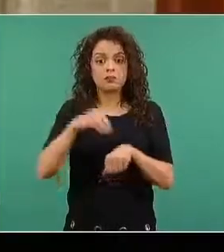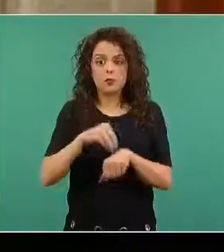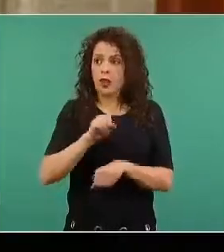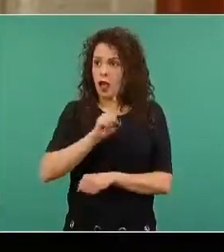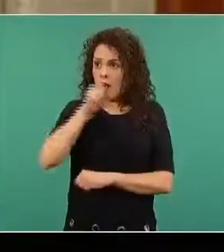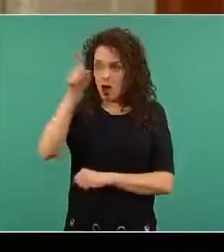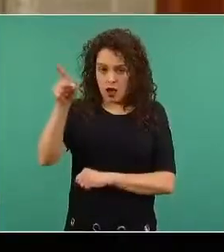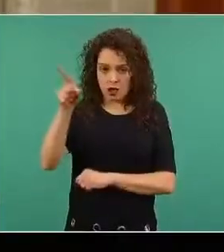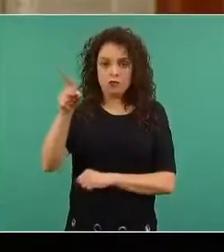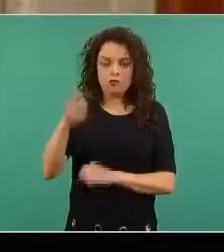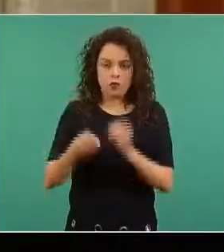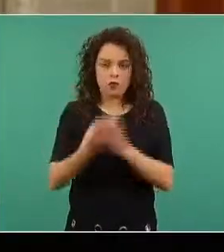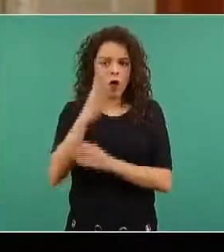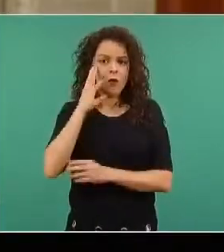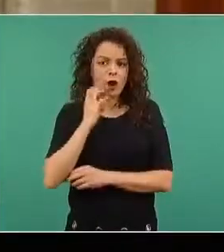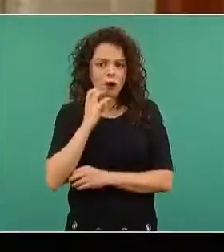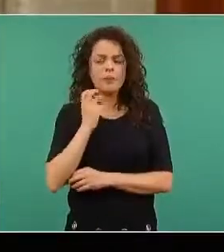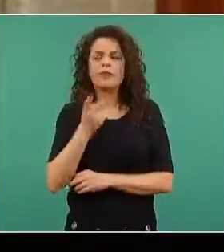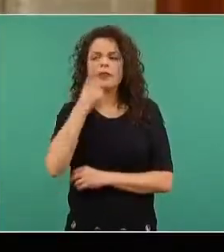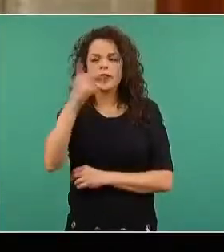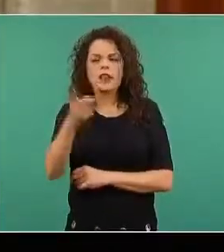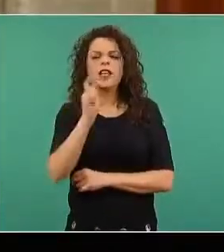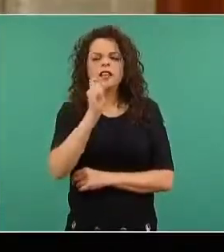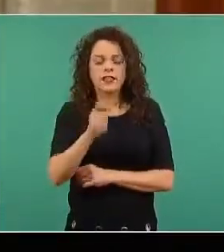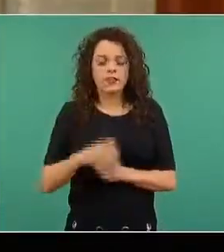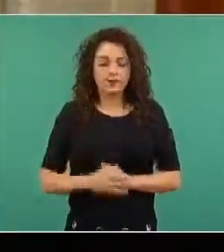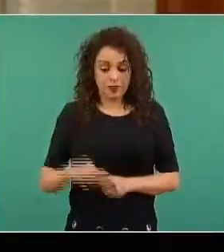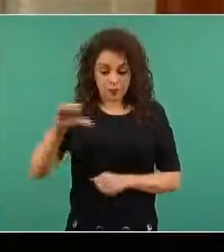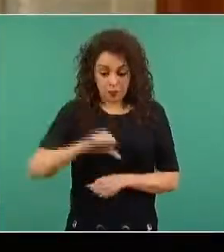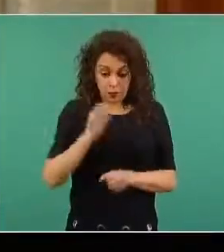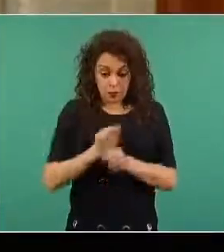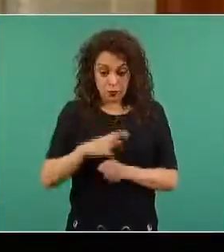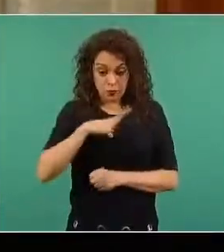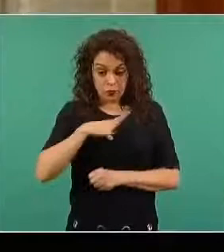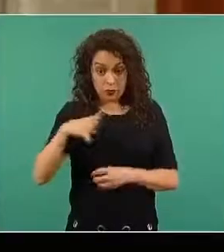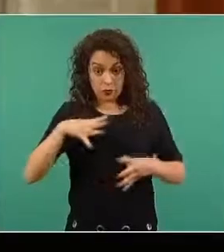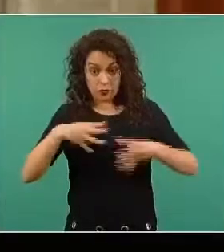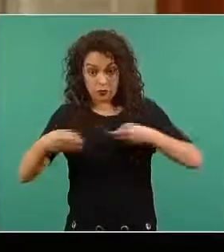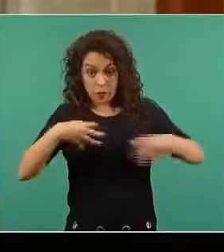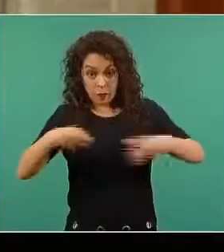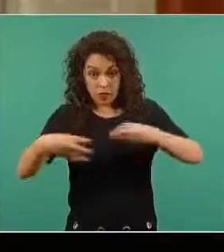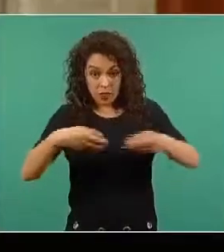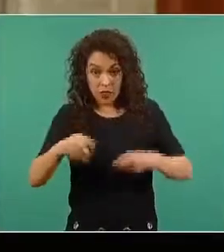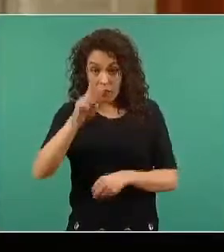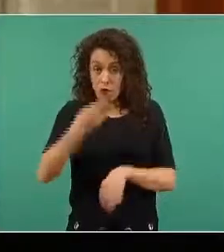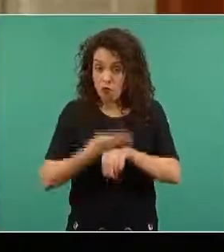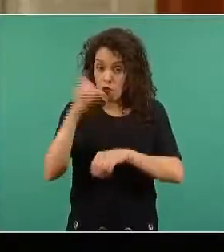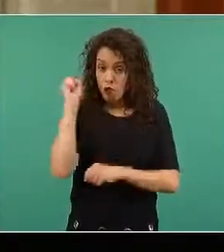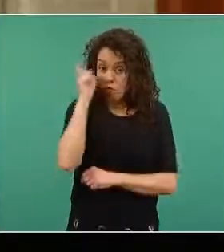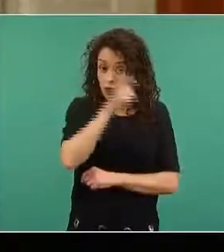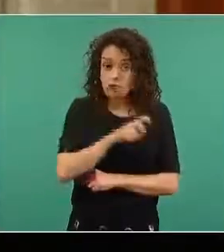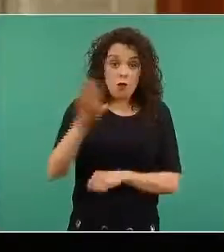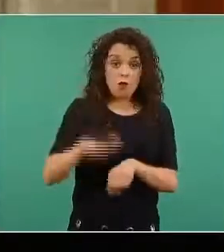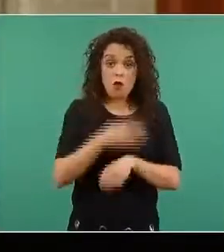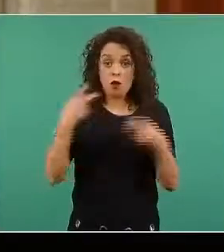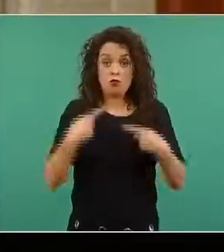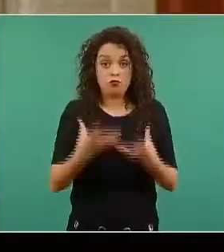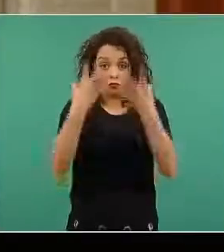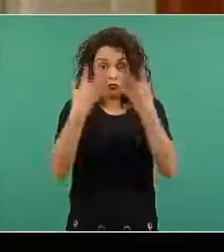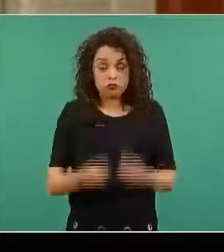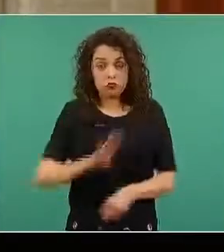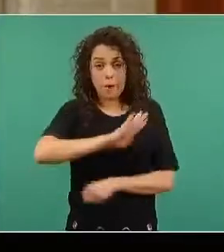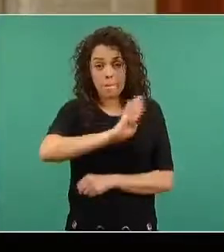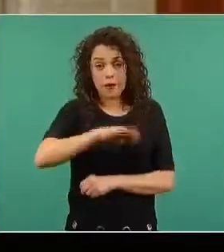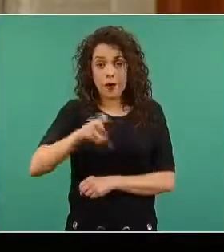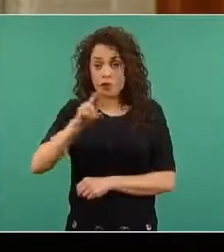León, y dice lo siguiente: hoy, en medio de esta pandemia y ante la difícil situación que vivimos al perder tantas vidas a causa de esta